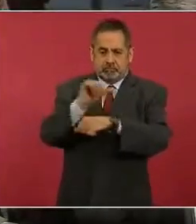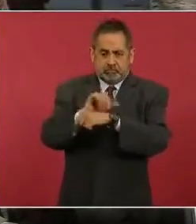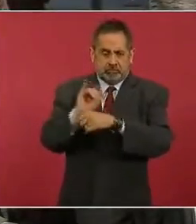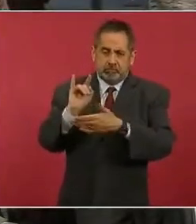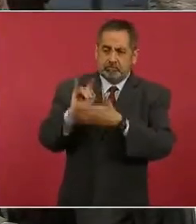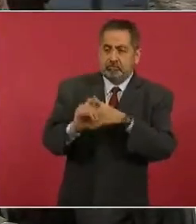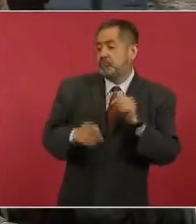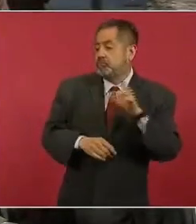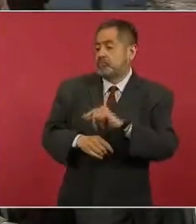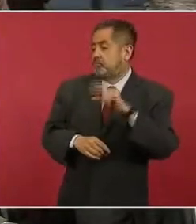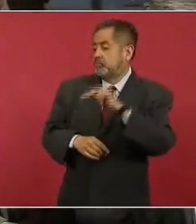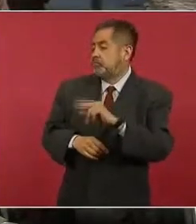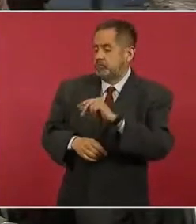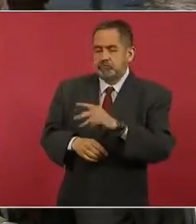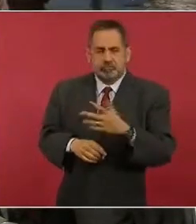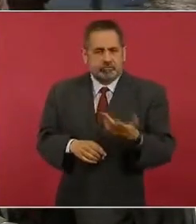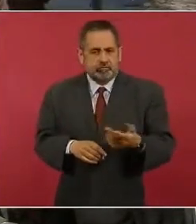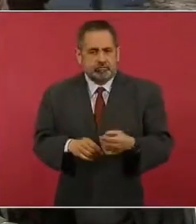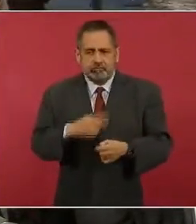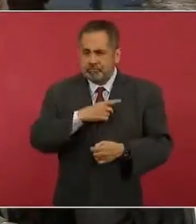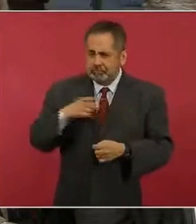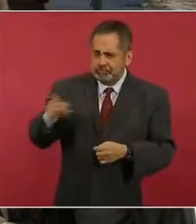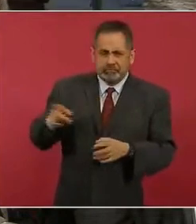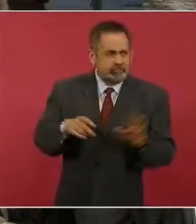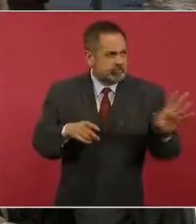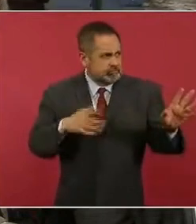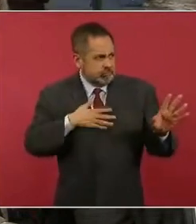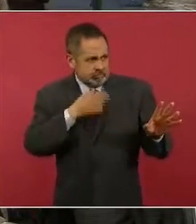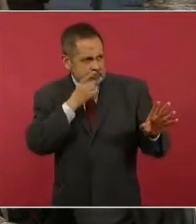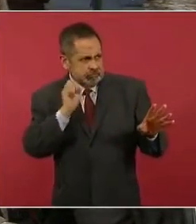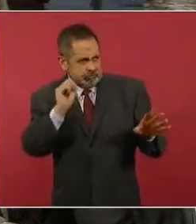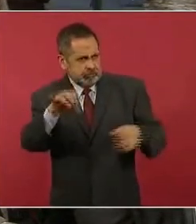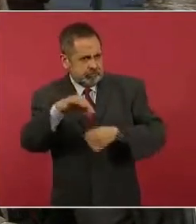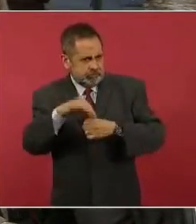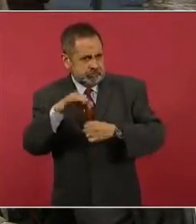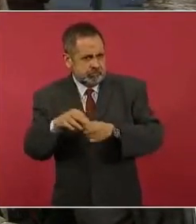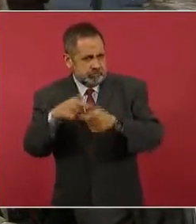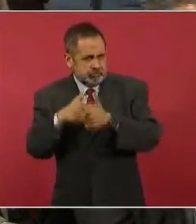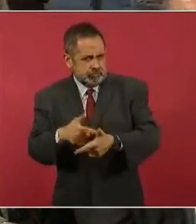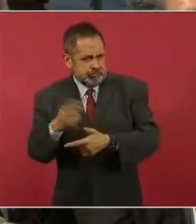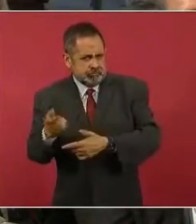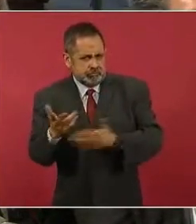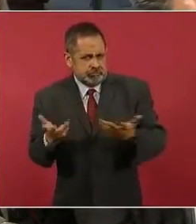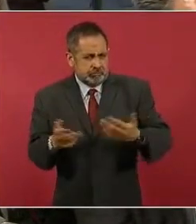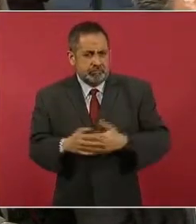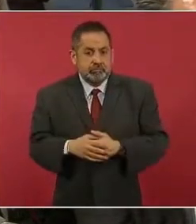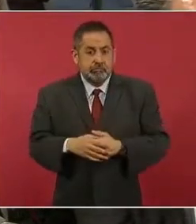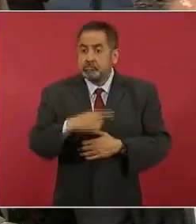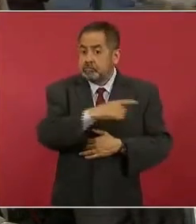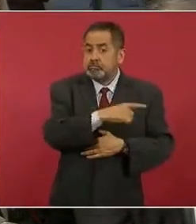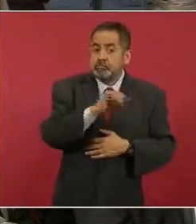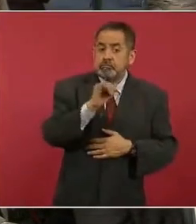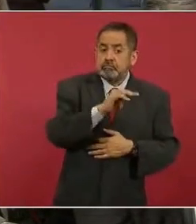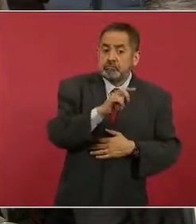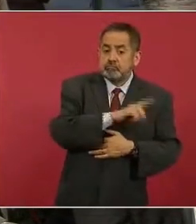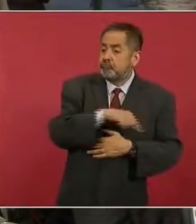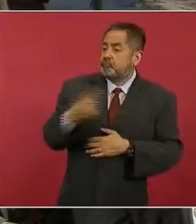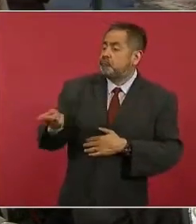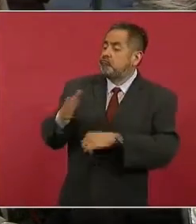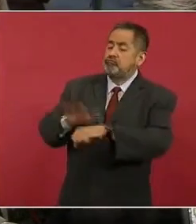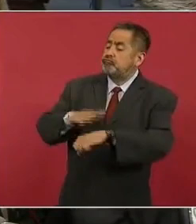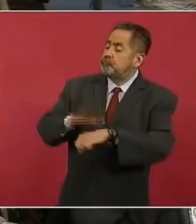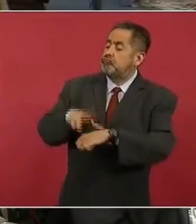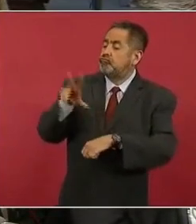mostrar y decir que él iba pues por el sí, por el que sí continúe usted. Y ahí sí lo conminó incluso el